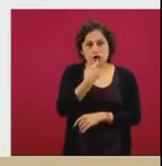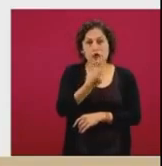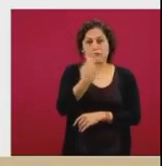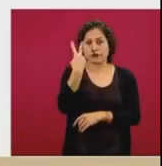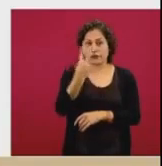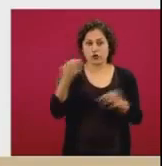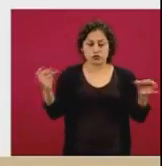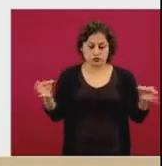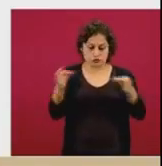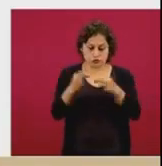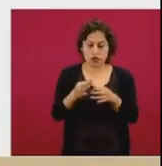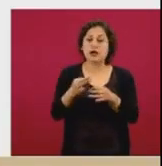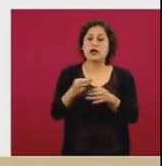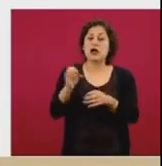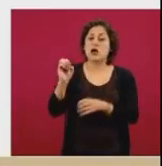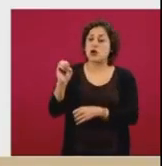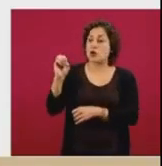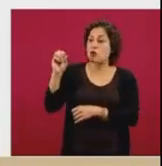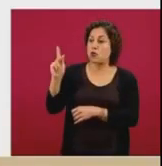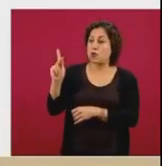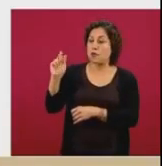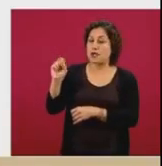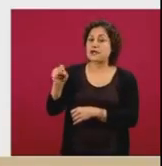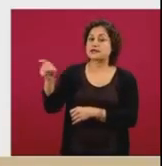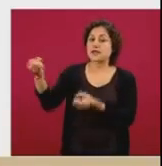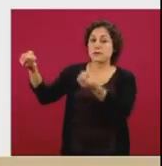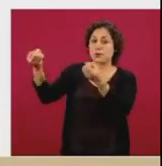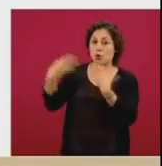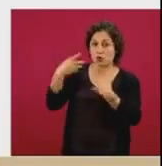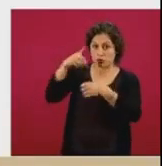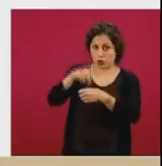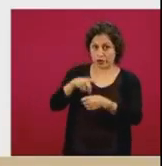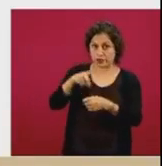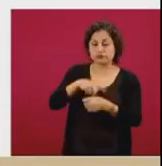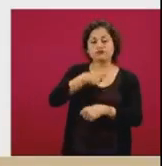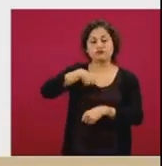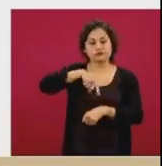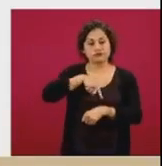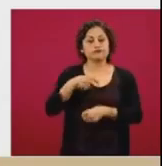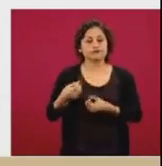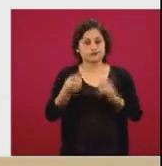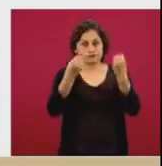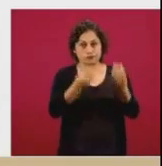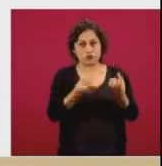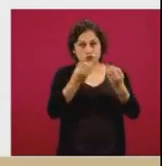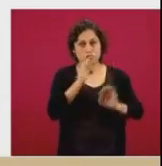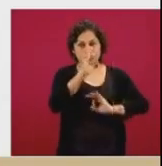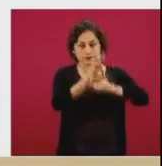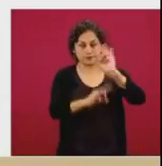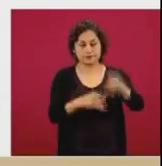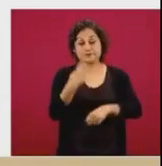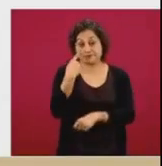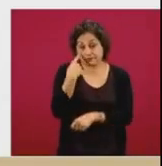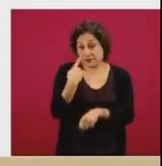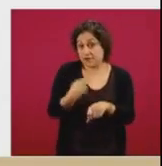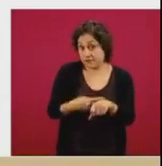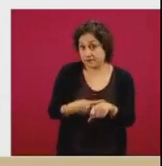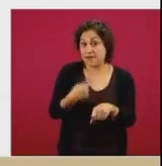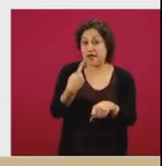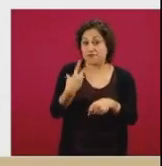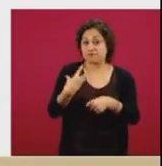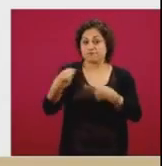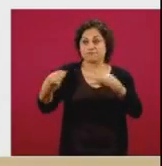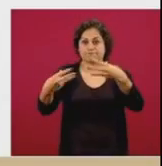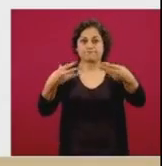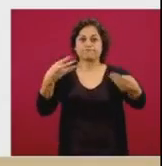donación por parte de la Organización Panamericana de la Salud. Entonces, ya comentamos que es una enfermedad infecciosa, se puede transmitir de persona a